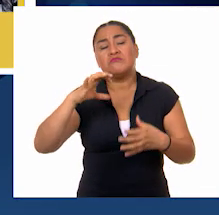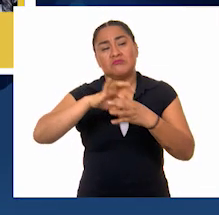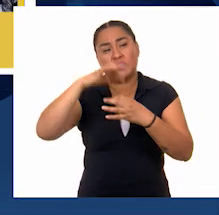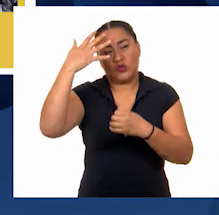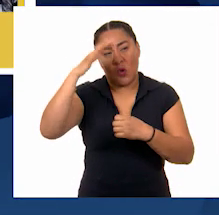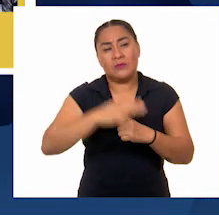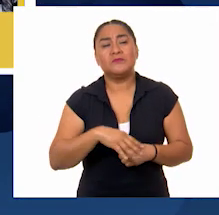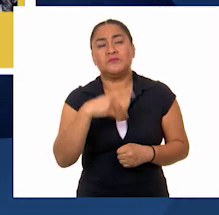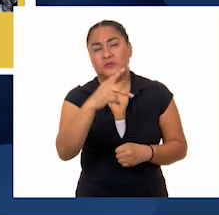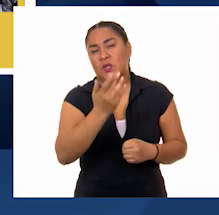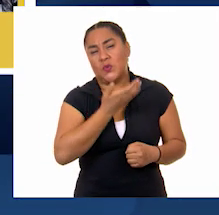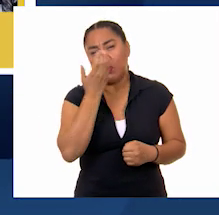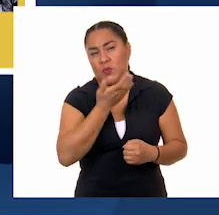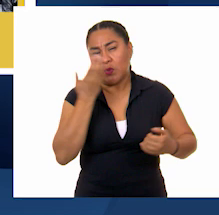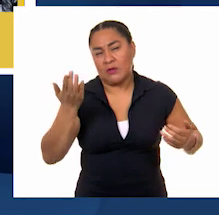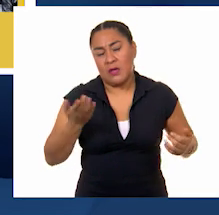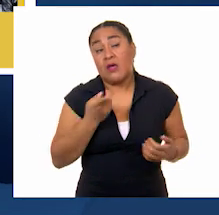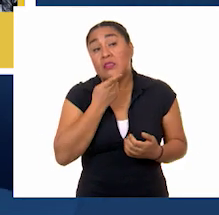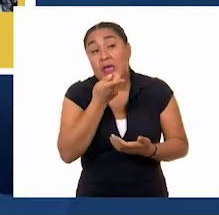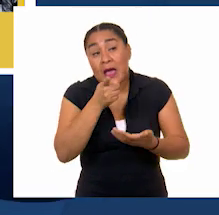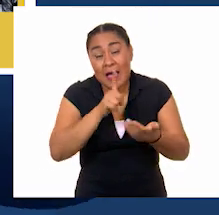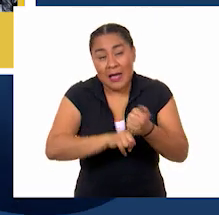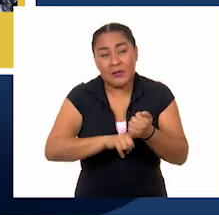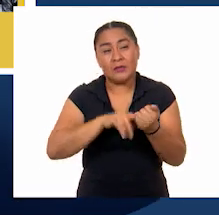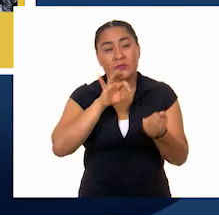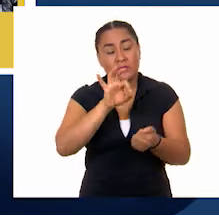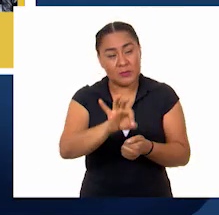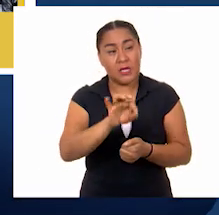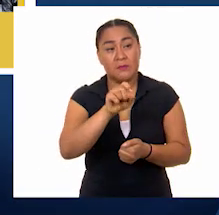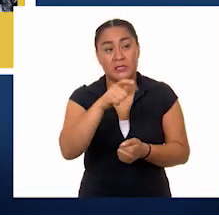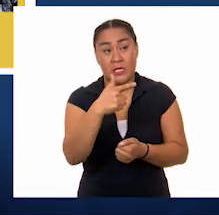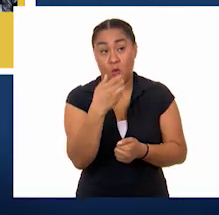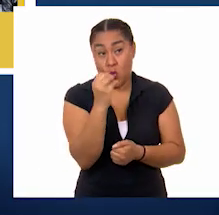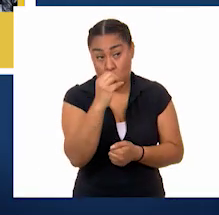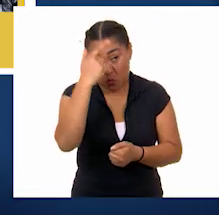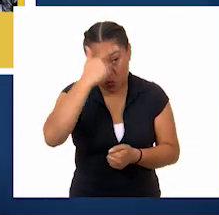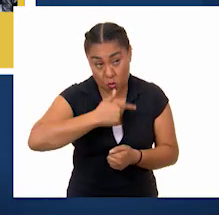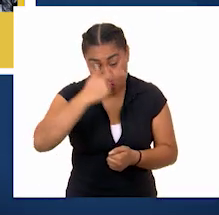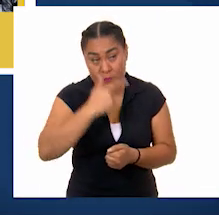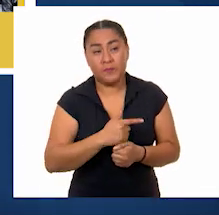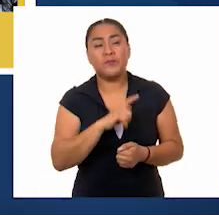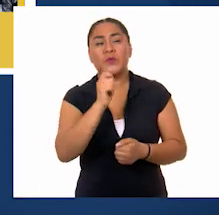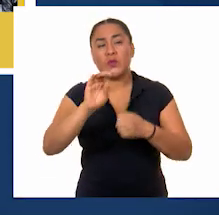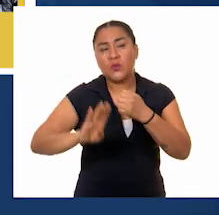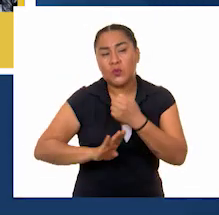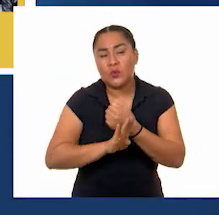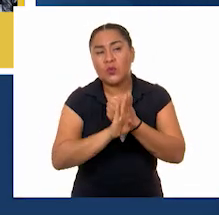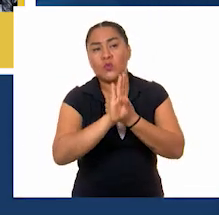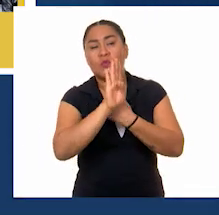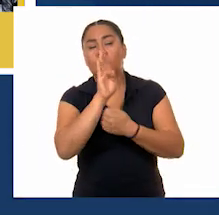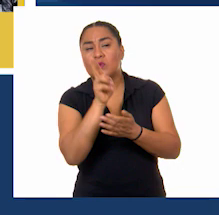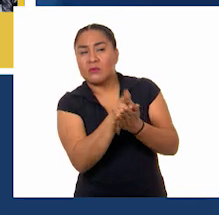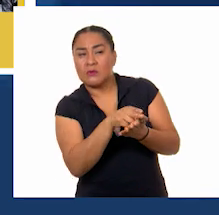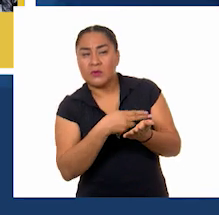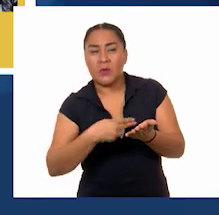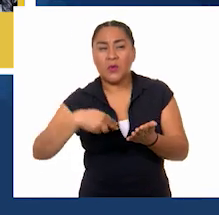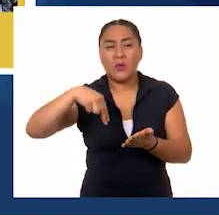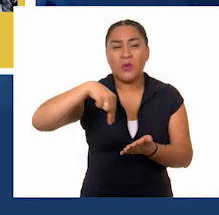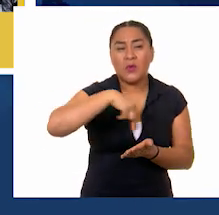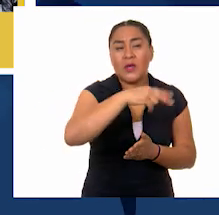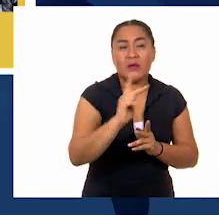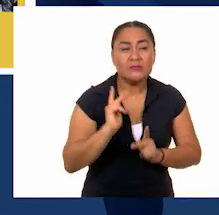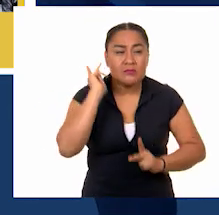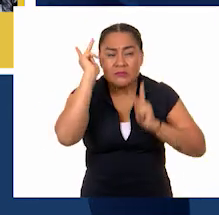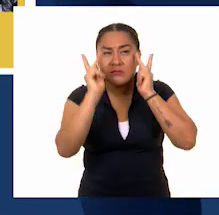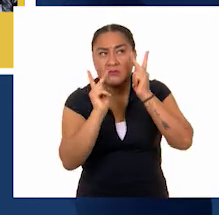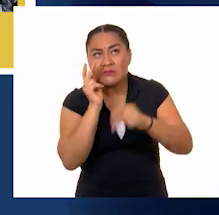La tradición dice que por la noche del 27 de octubre, las ánimas salen de sus tumbas para visitar